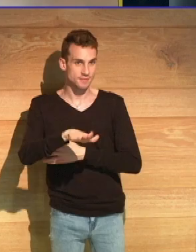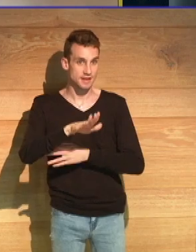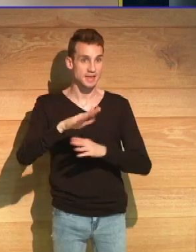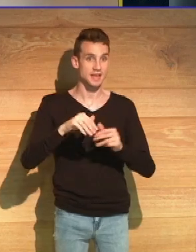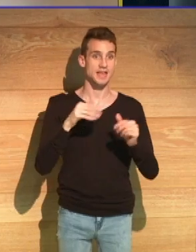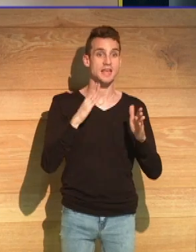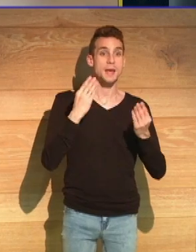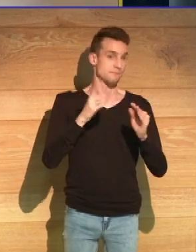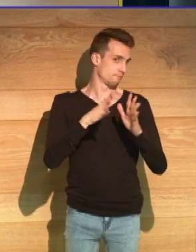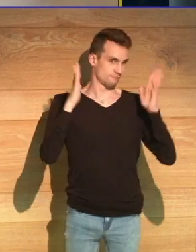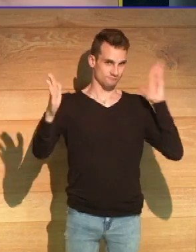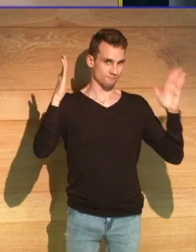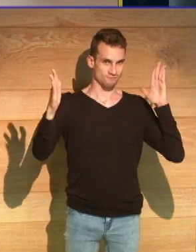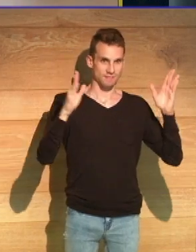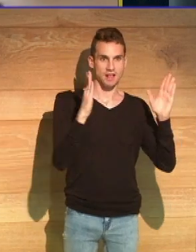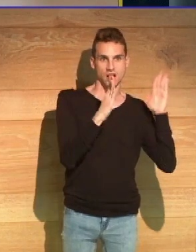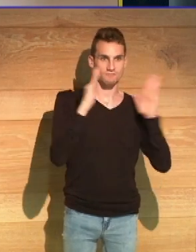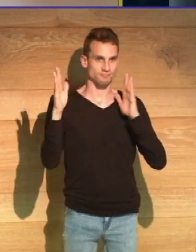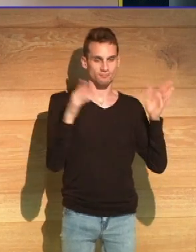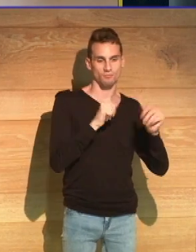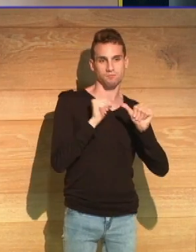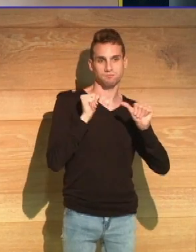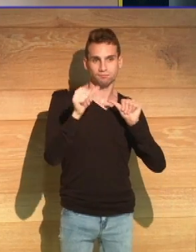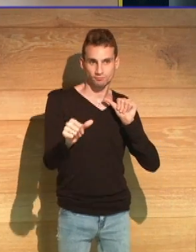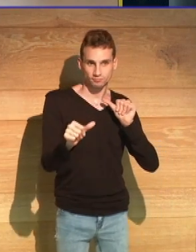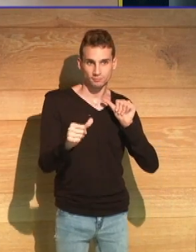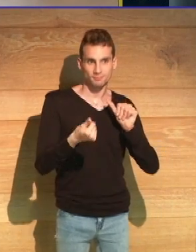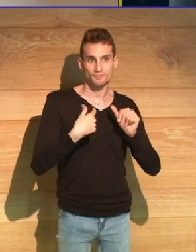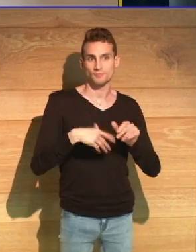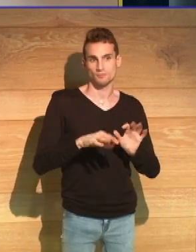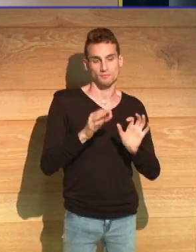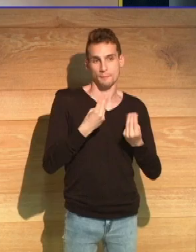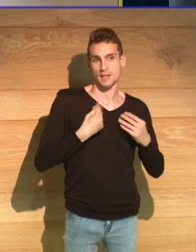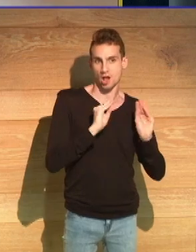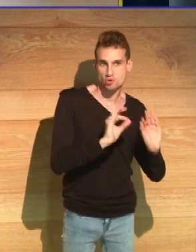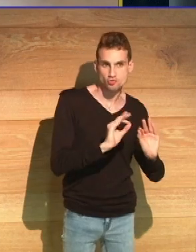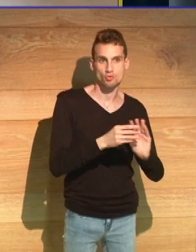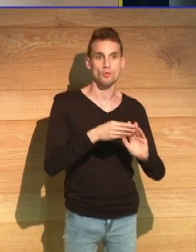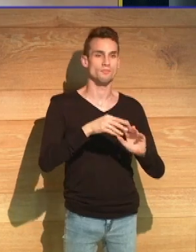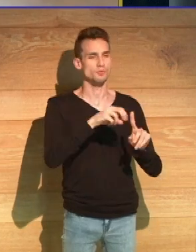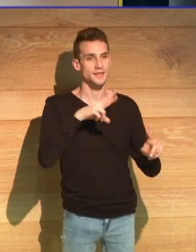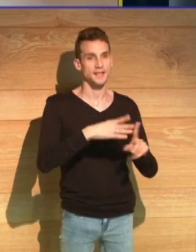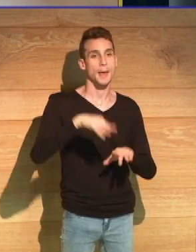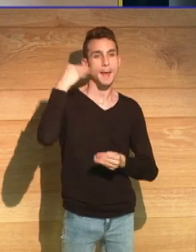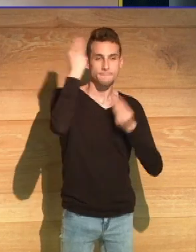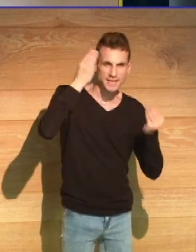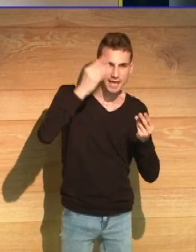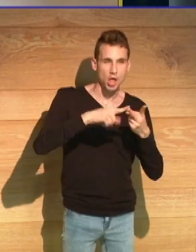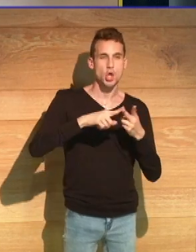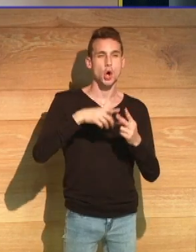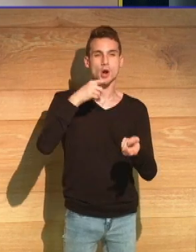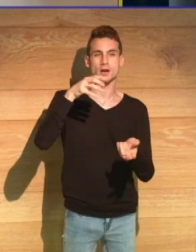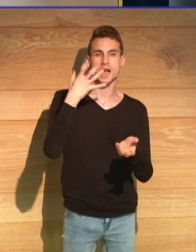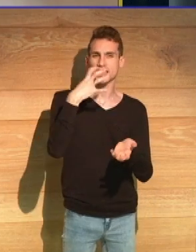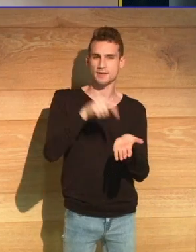actividad frenética, no solamente como diseñador o arquitecto, sino como pensador, como agitador público, como una